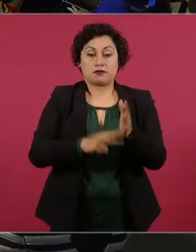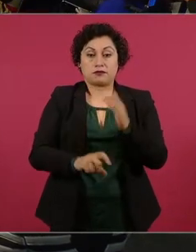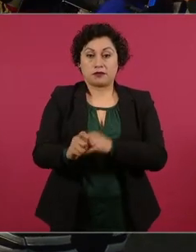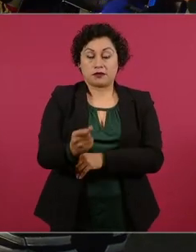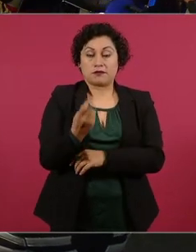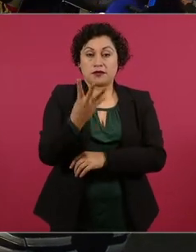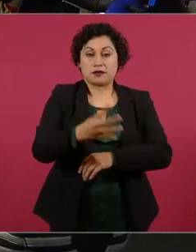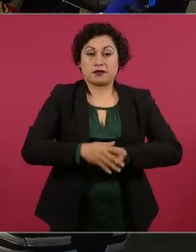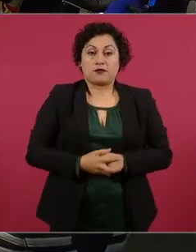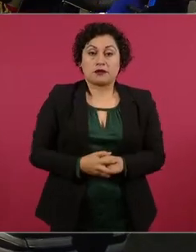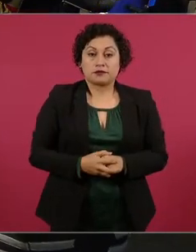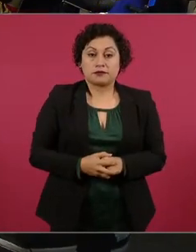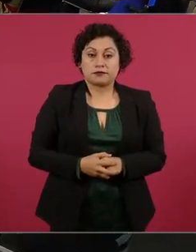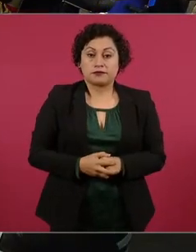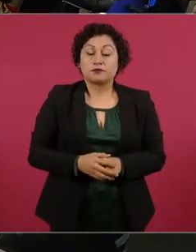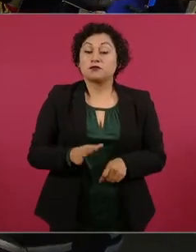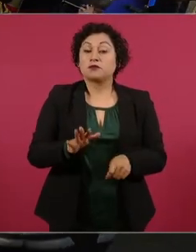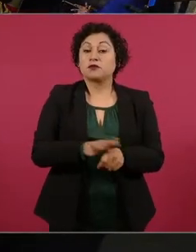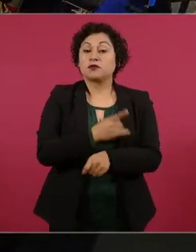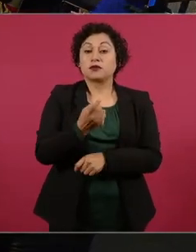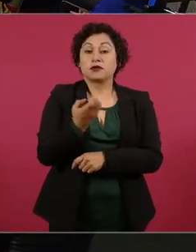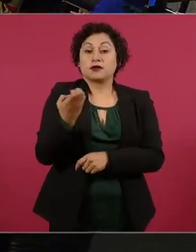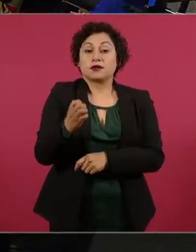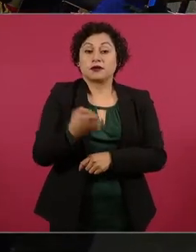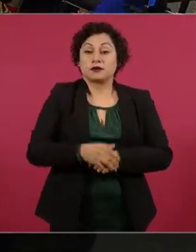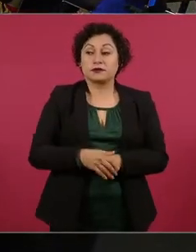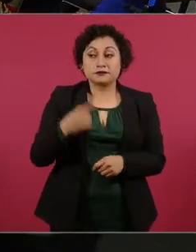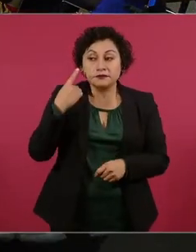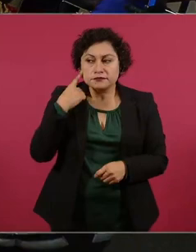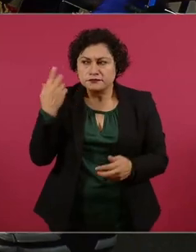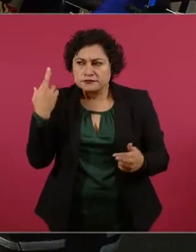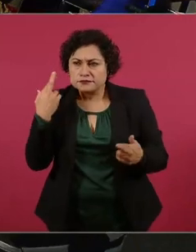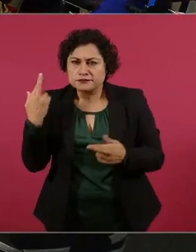es que hay alegría.